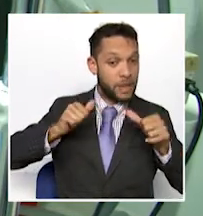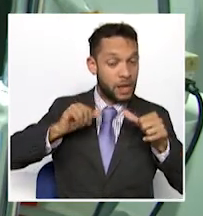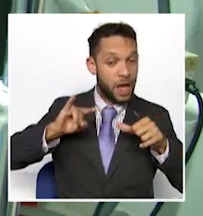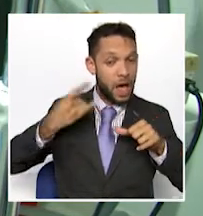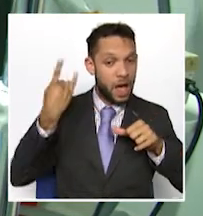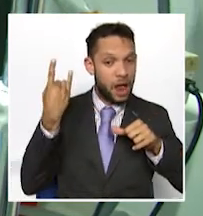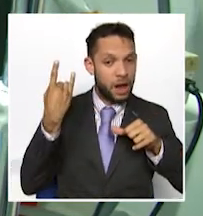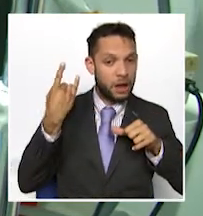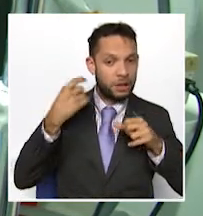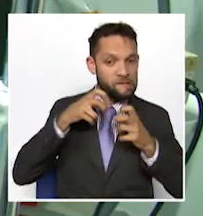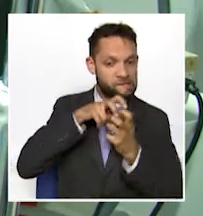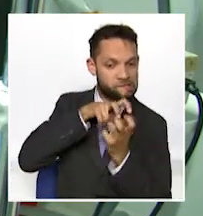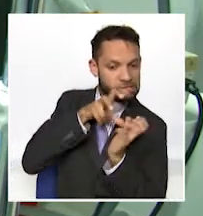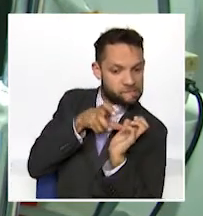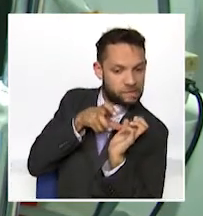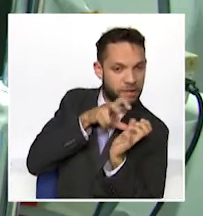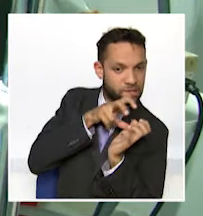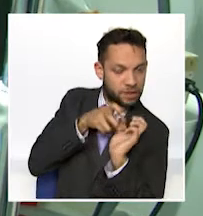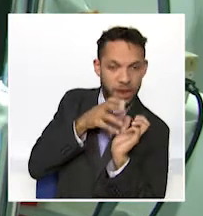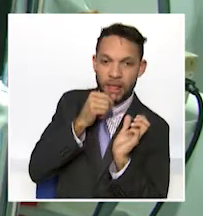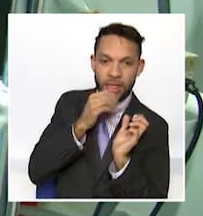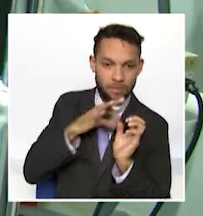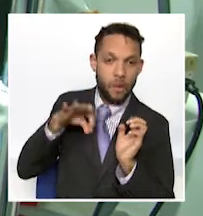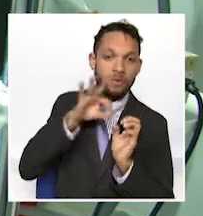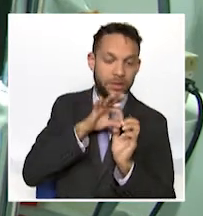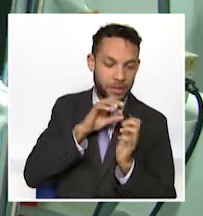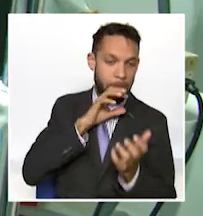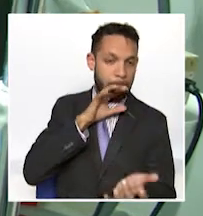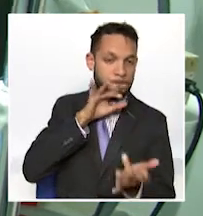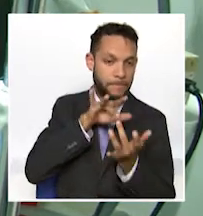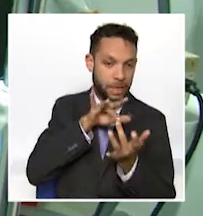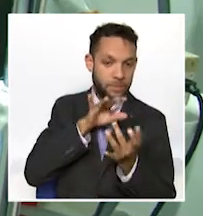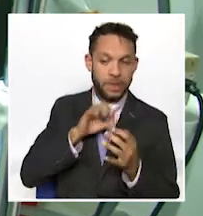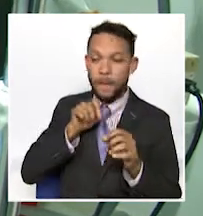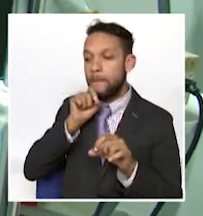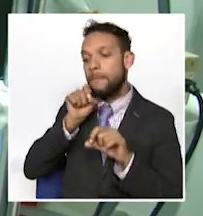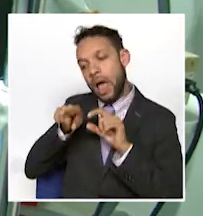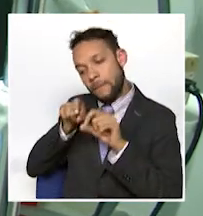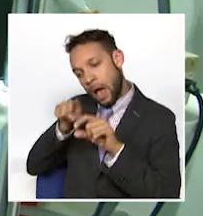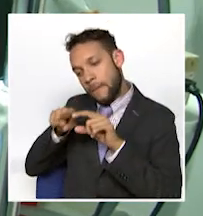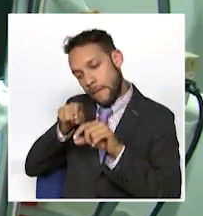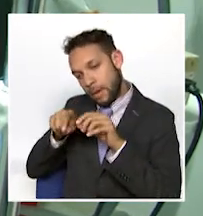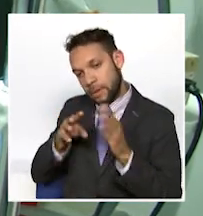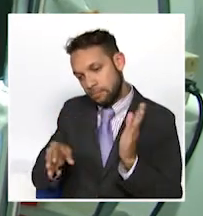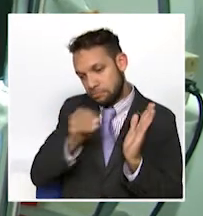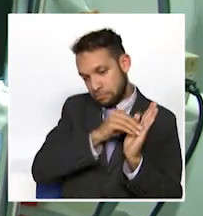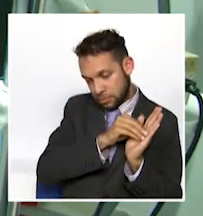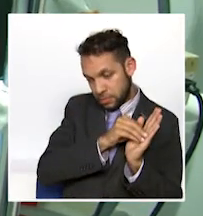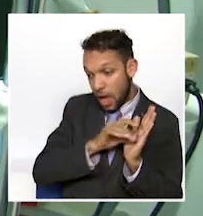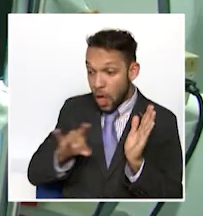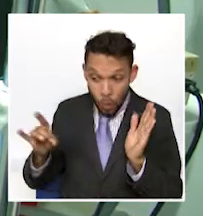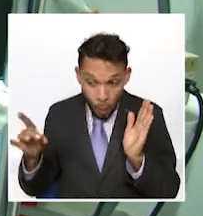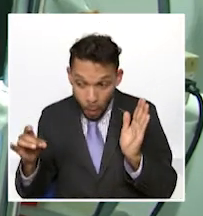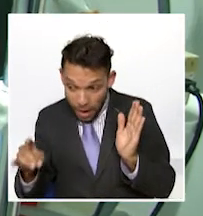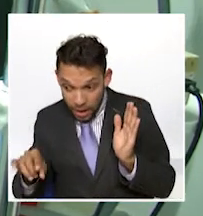movimientos desplazatorios, y ya empezamos a hacer un interrogatorio con el paciente. ¿Te duele al abrir o